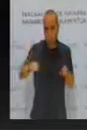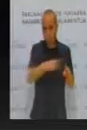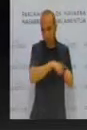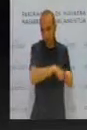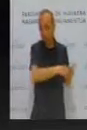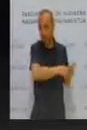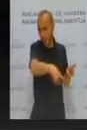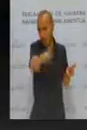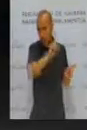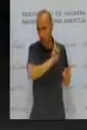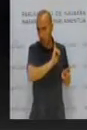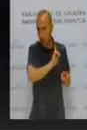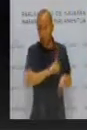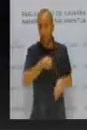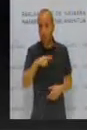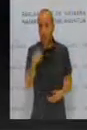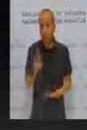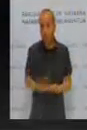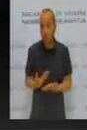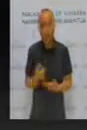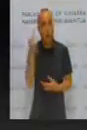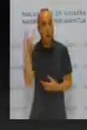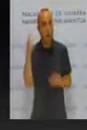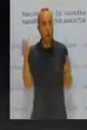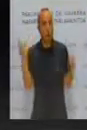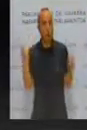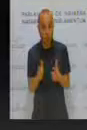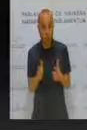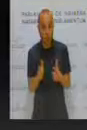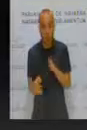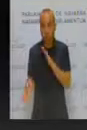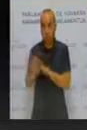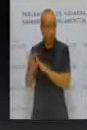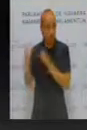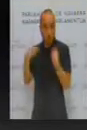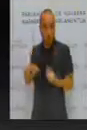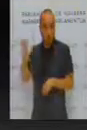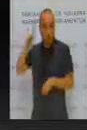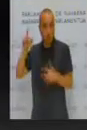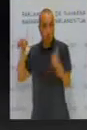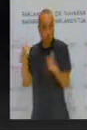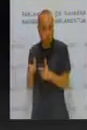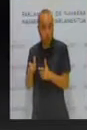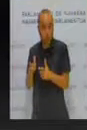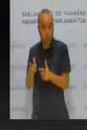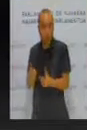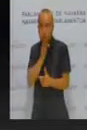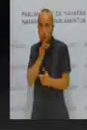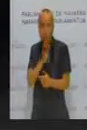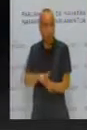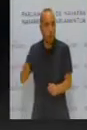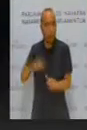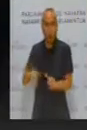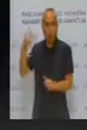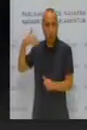que con menos alumnos sigue habiendo menos profesores y que no se ha recuperado en ningún caso